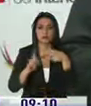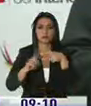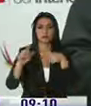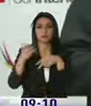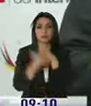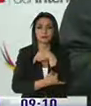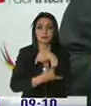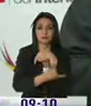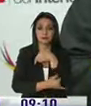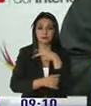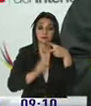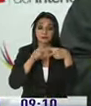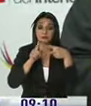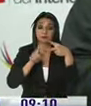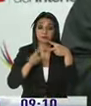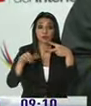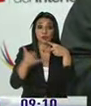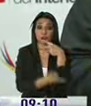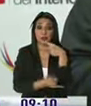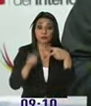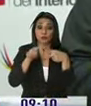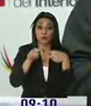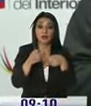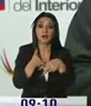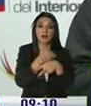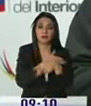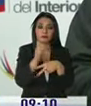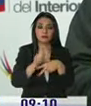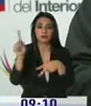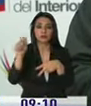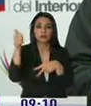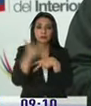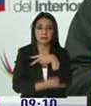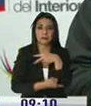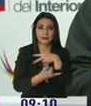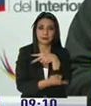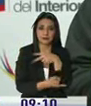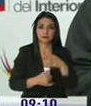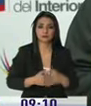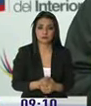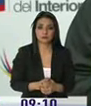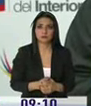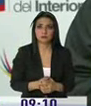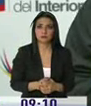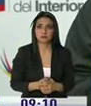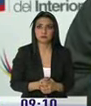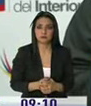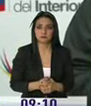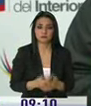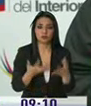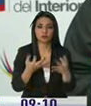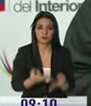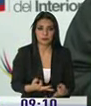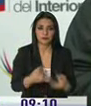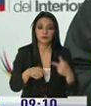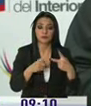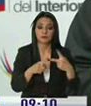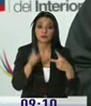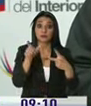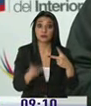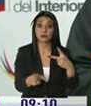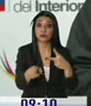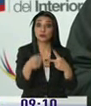De las 2 personas que están fuera del país, la una salió días antes. Pudimos determinar que había salido días antes. La persona a la que